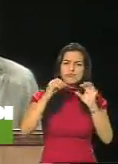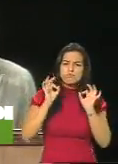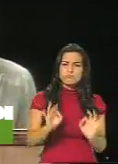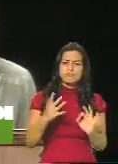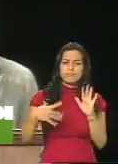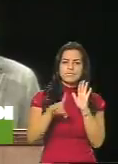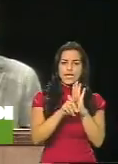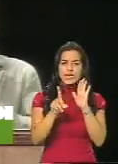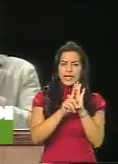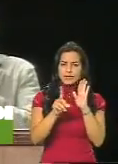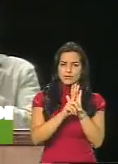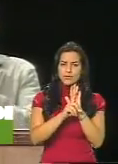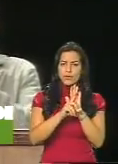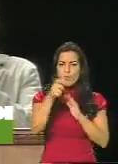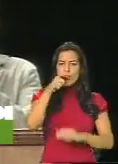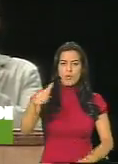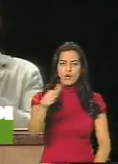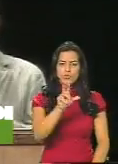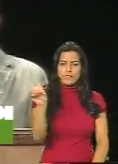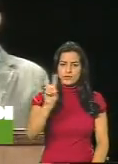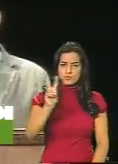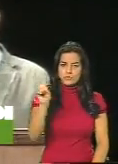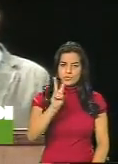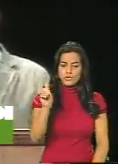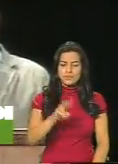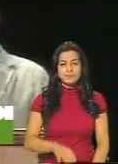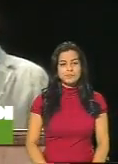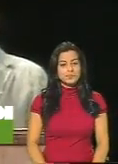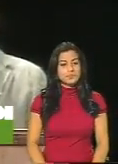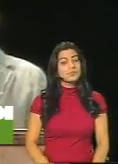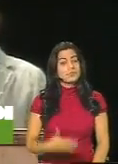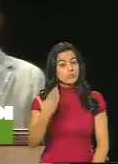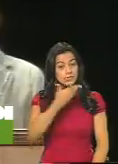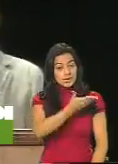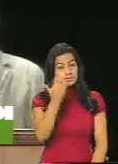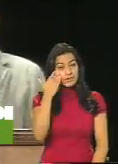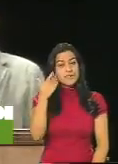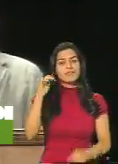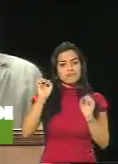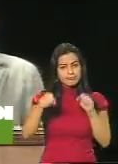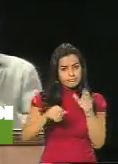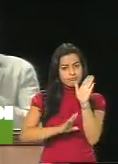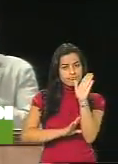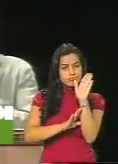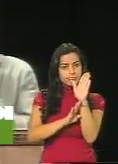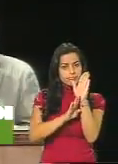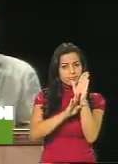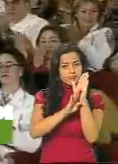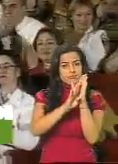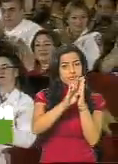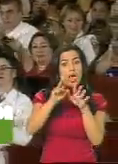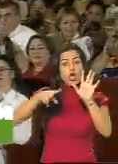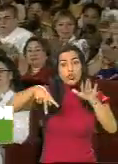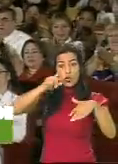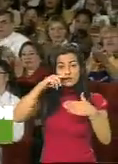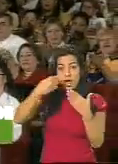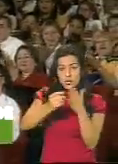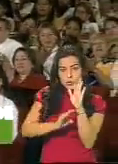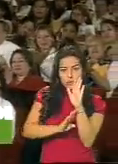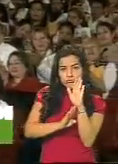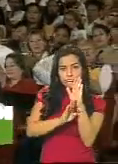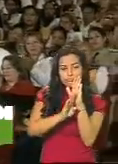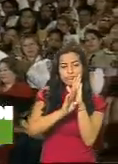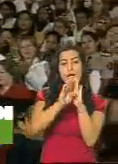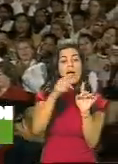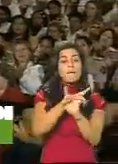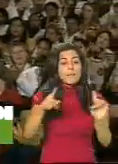derechos que tiene que tener el pueblo venezolano. Y que bastante hemos avanzado en estos 12 años, pero todavía, como